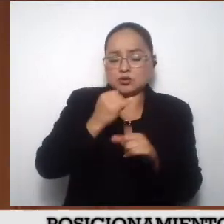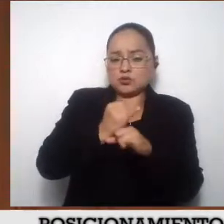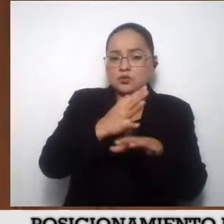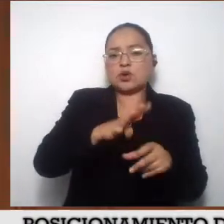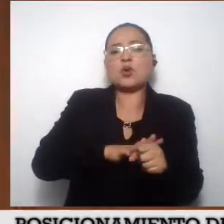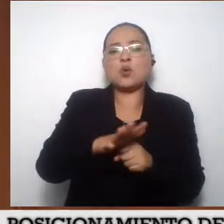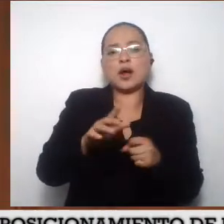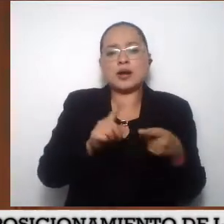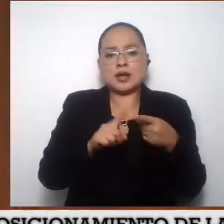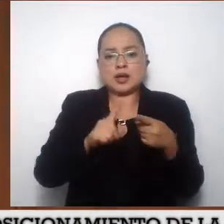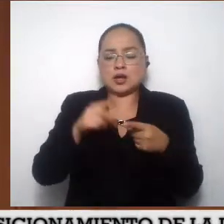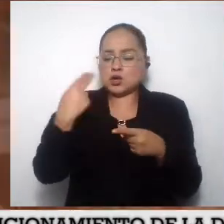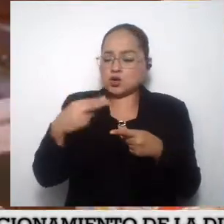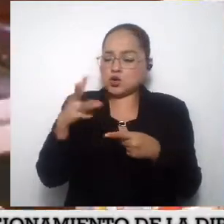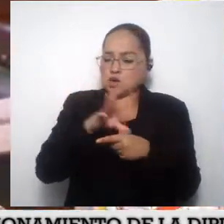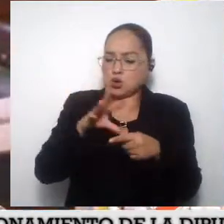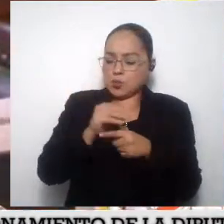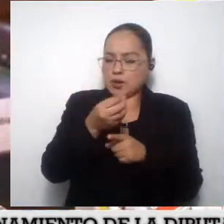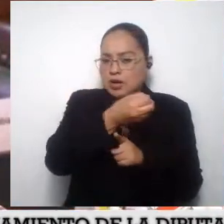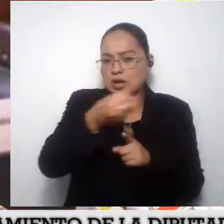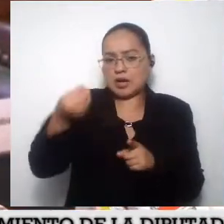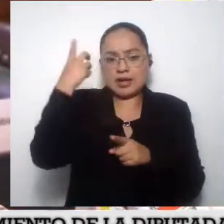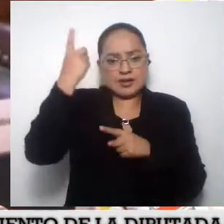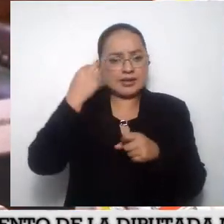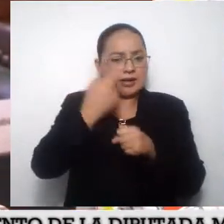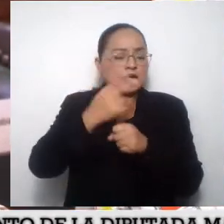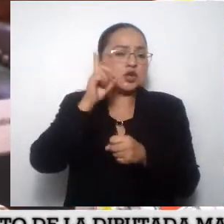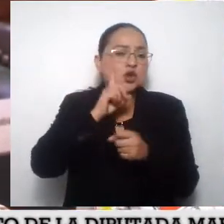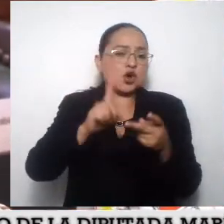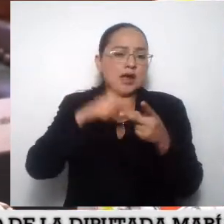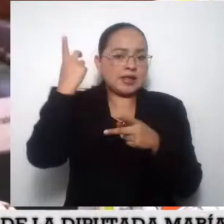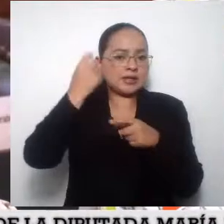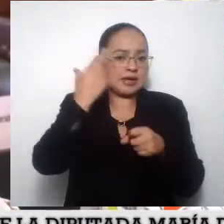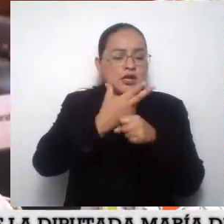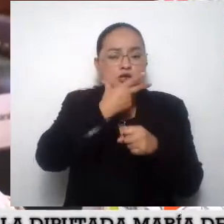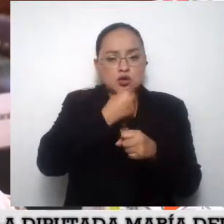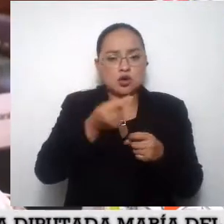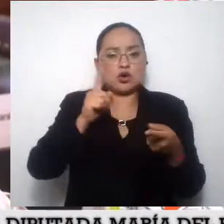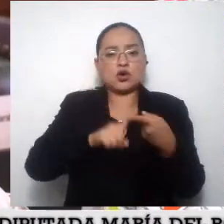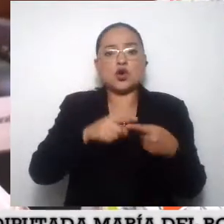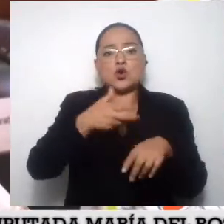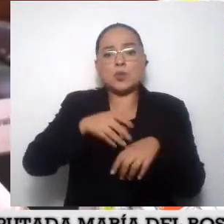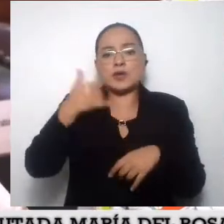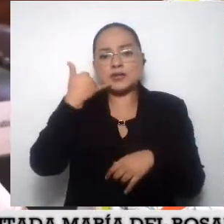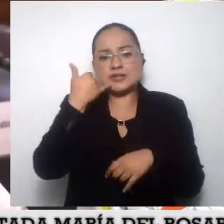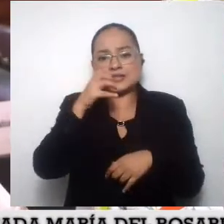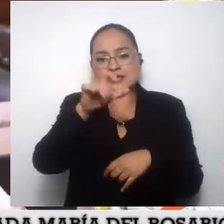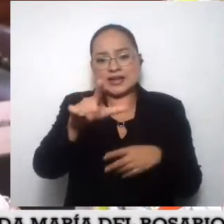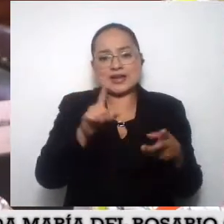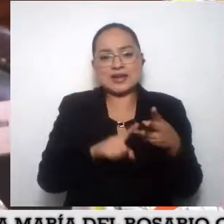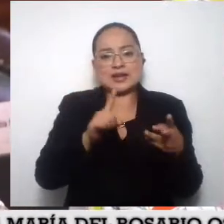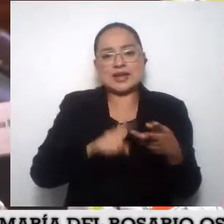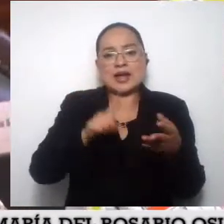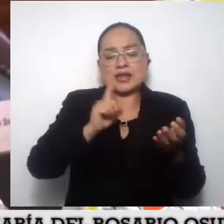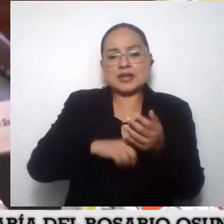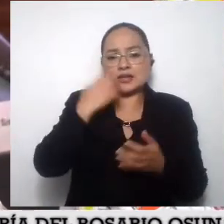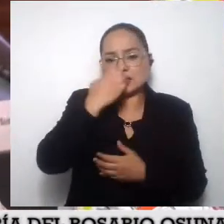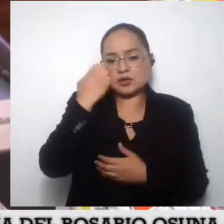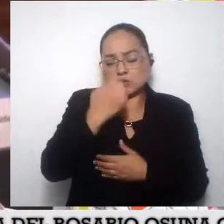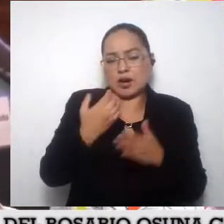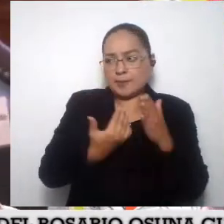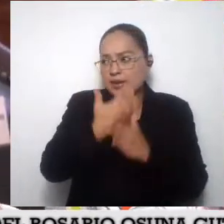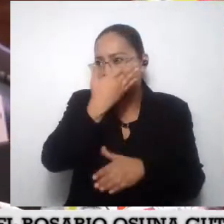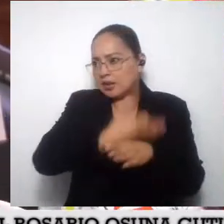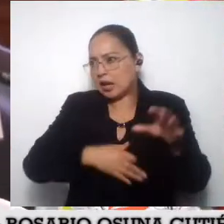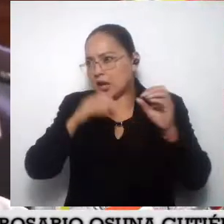nombre completo de la directora, del director, número de celular, nombre de la escuela, turno, clave,